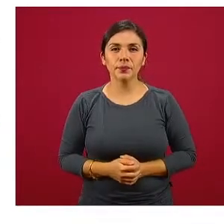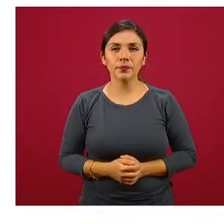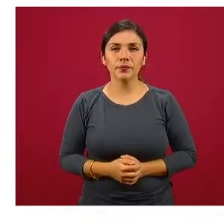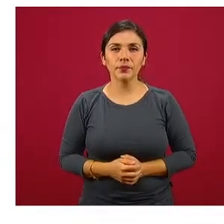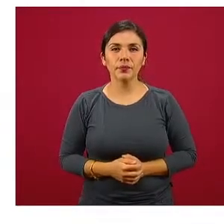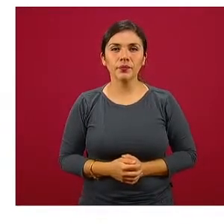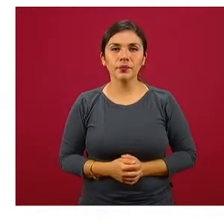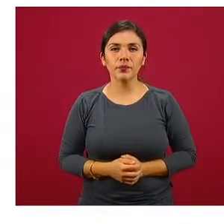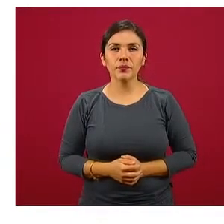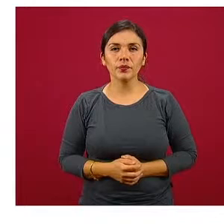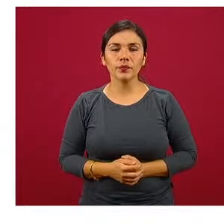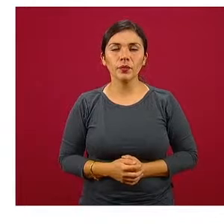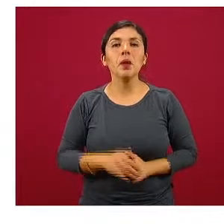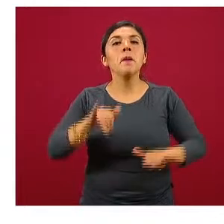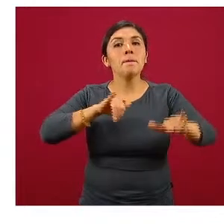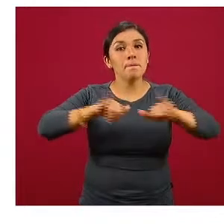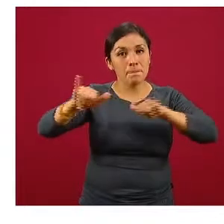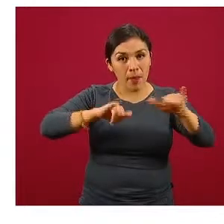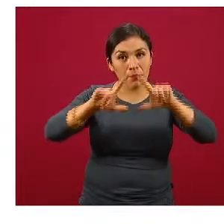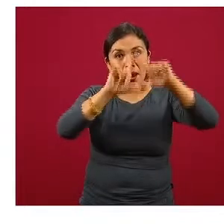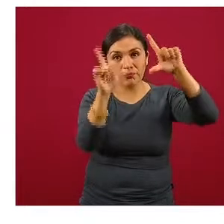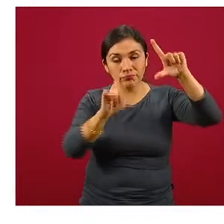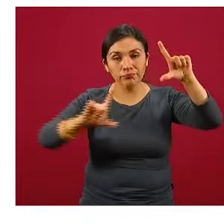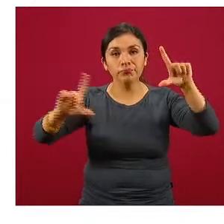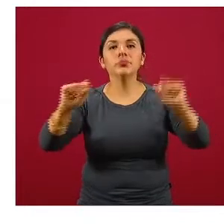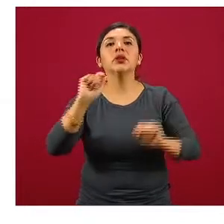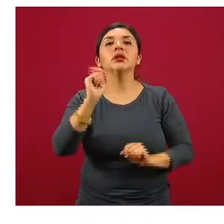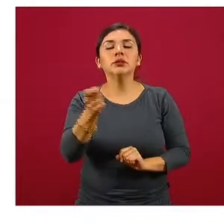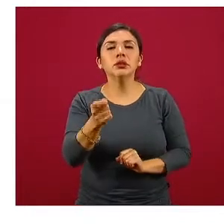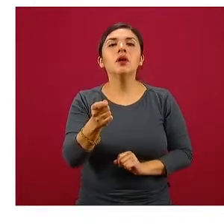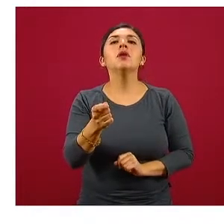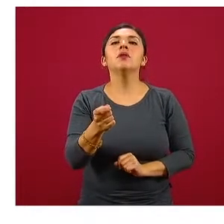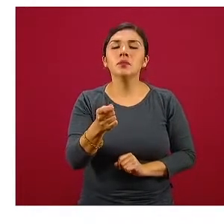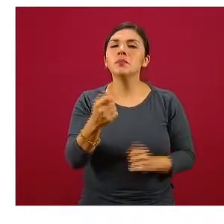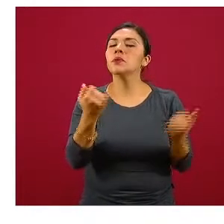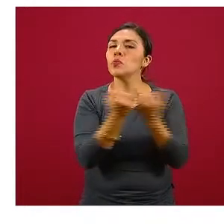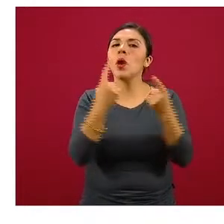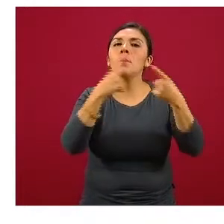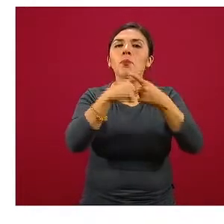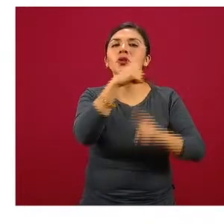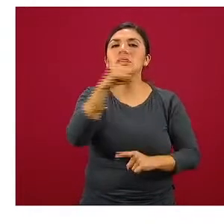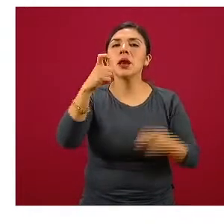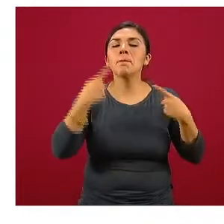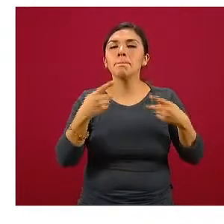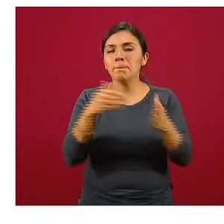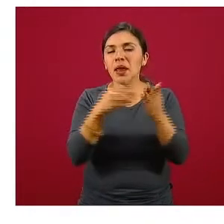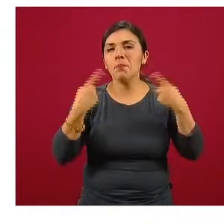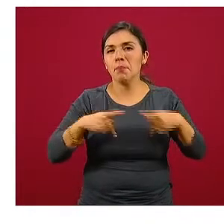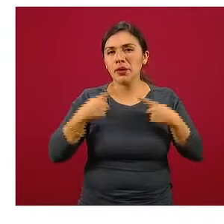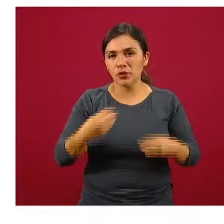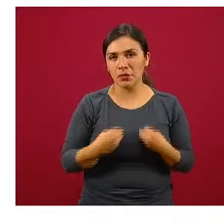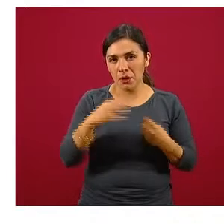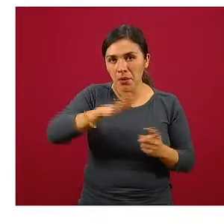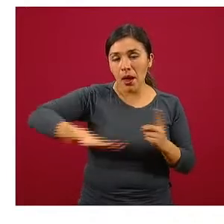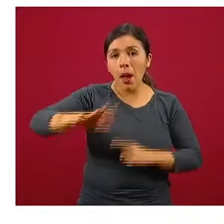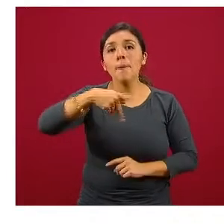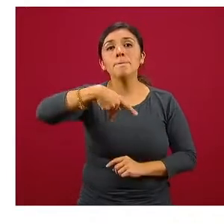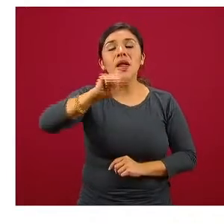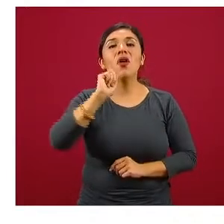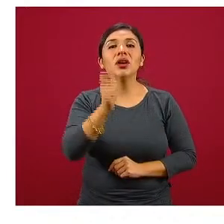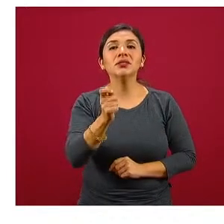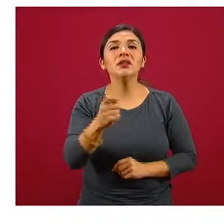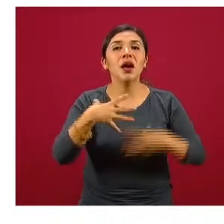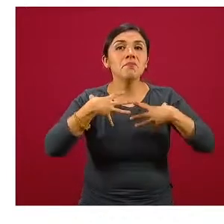diapositiva veremos ahora sí la distribución por tasa de incidencia acumulada también por 100.000 habitantes, pero de la epidemia activa en